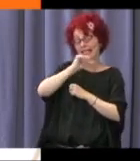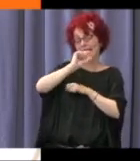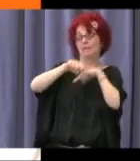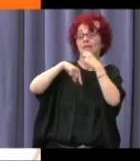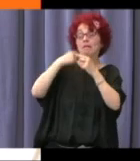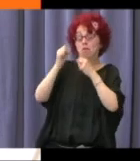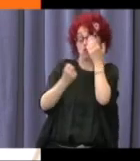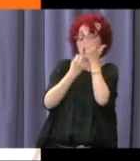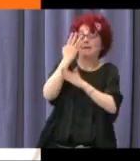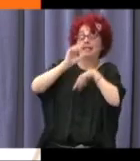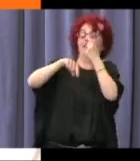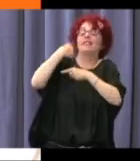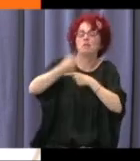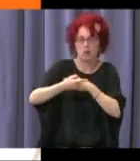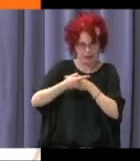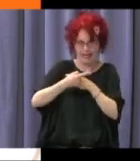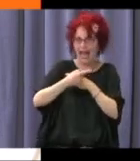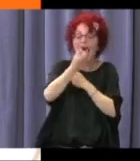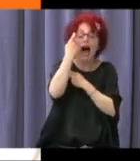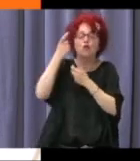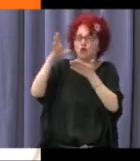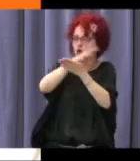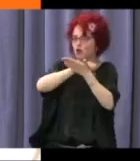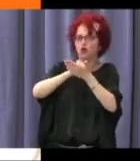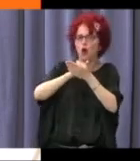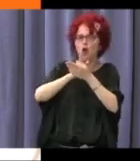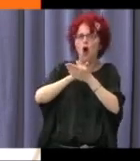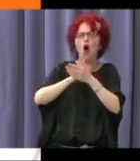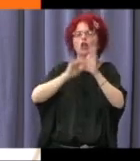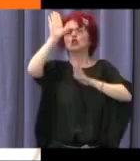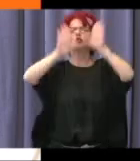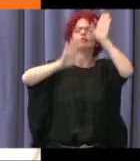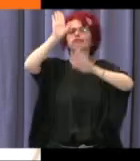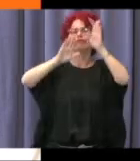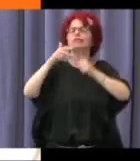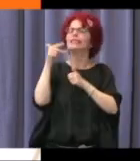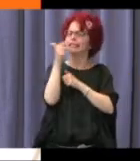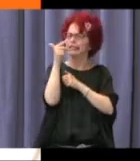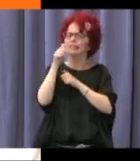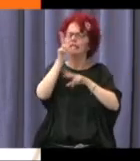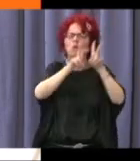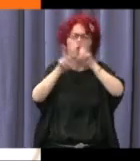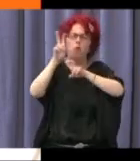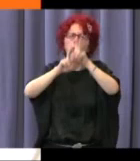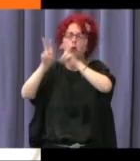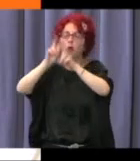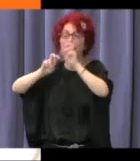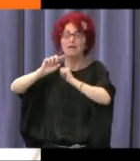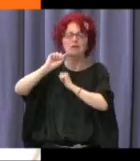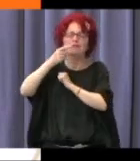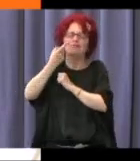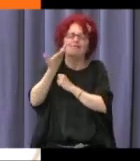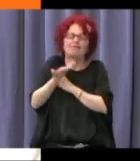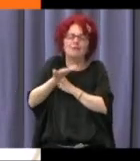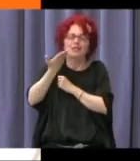clase. Pues ya lo digo. Pero lo interesante es que sepan extraer cuál es el mensaje sexista, ¿no?